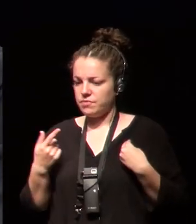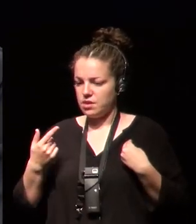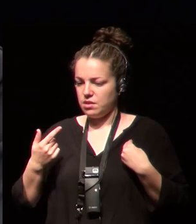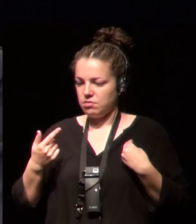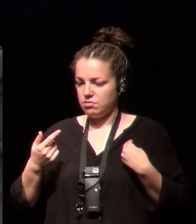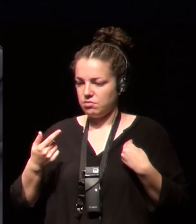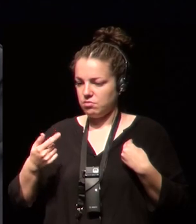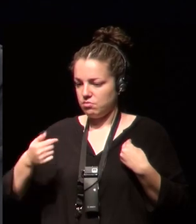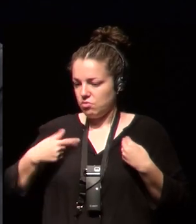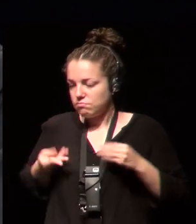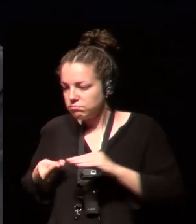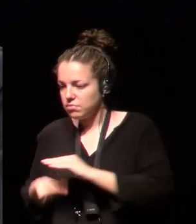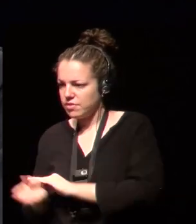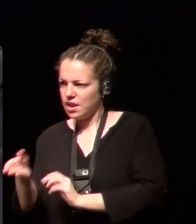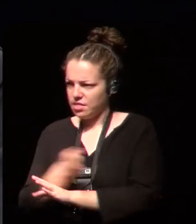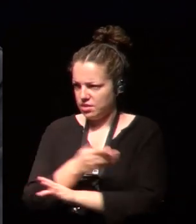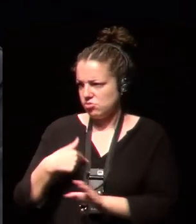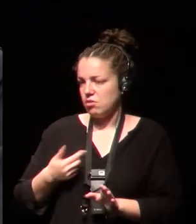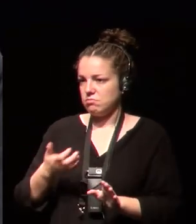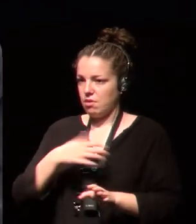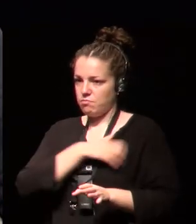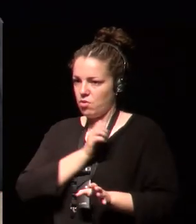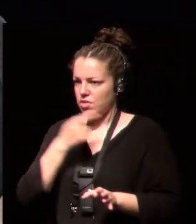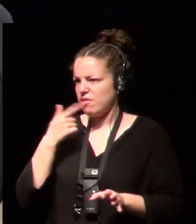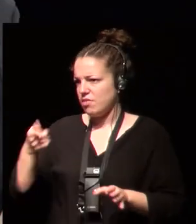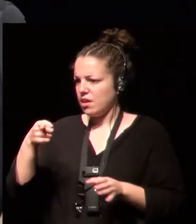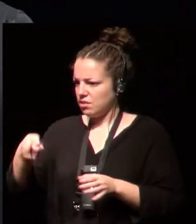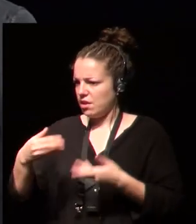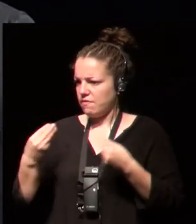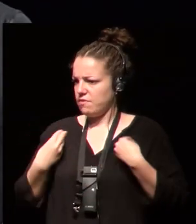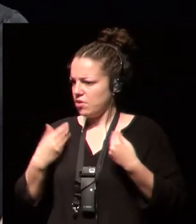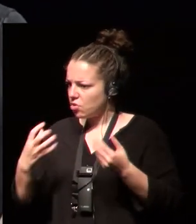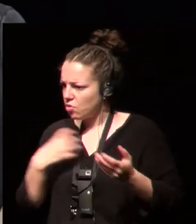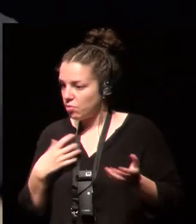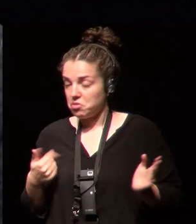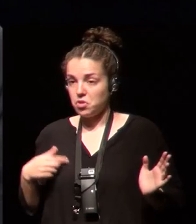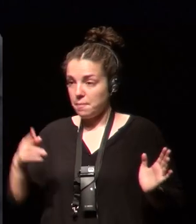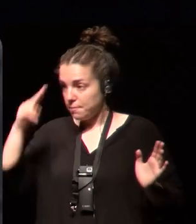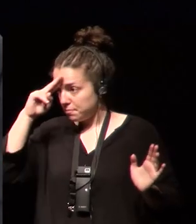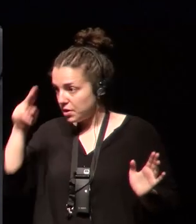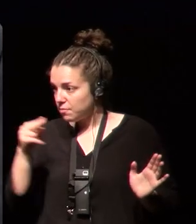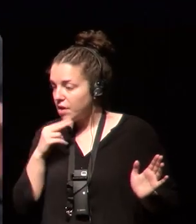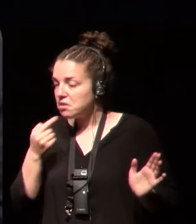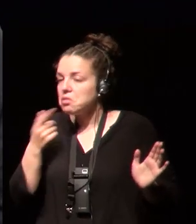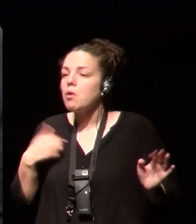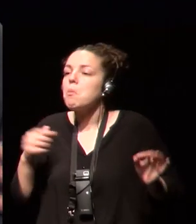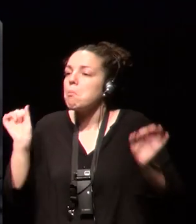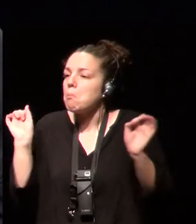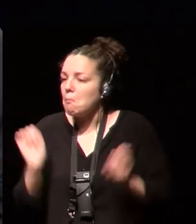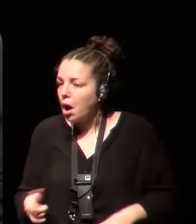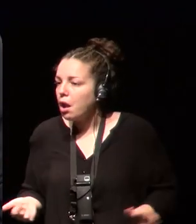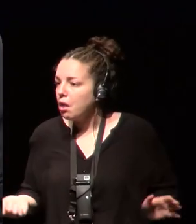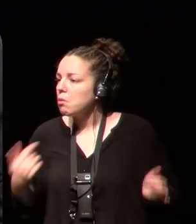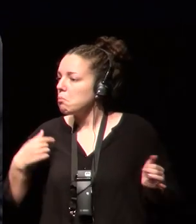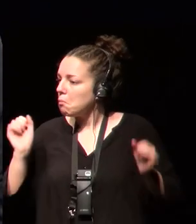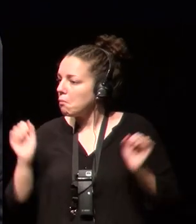autoridades vinieron y dijeron, no podéis vivir en el amarre. Mi padre entonces dijo, vale, pues entonces me hago con un barco. Bueno,